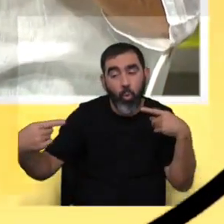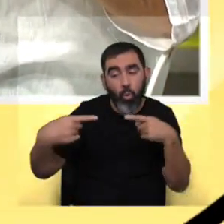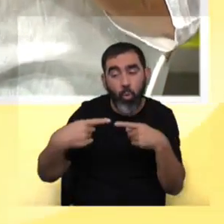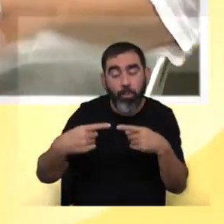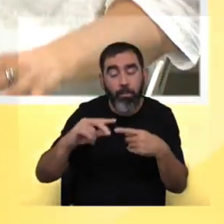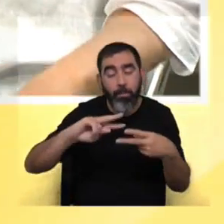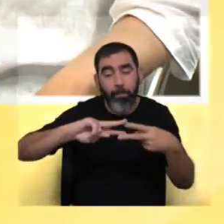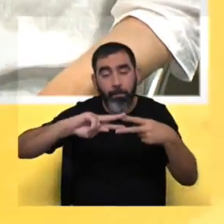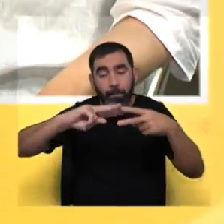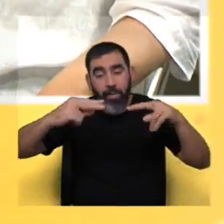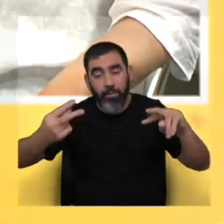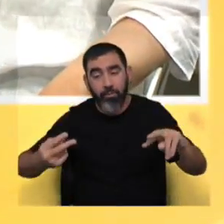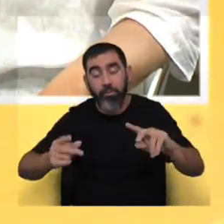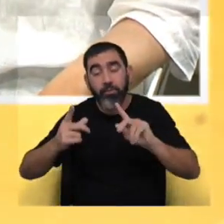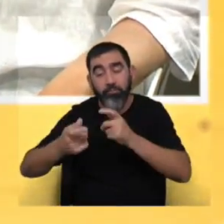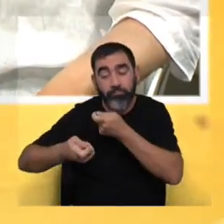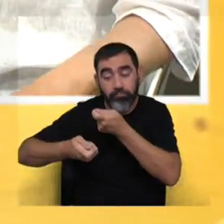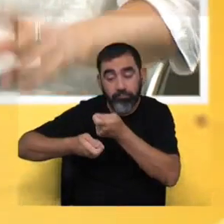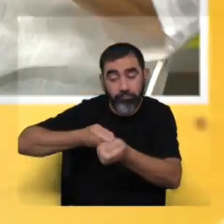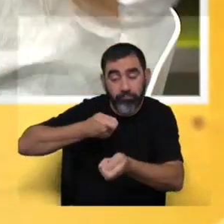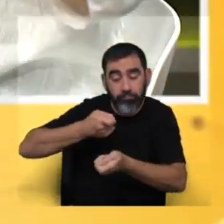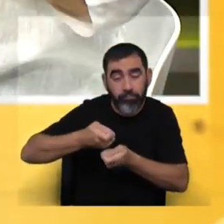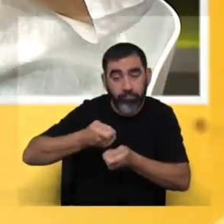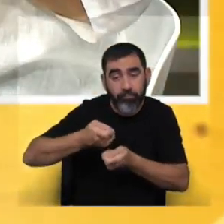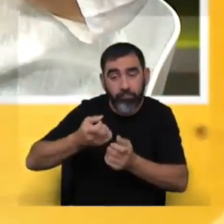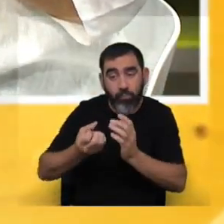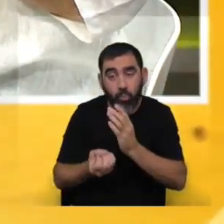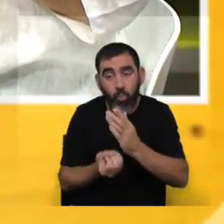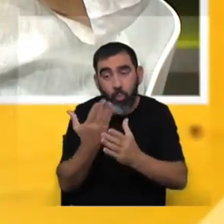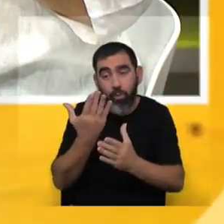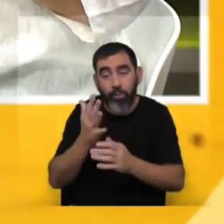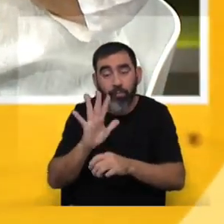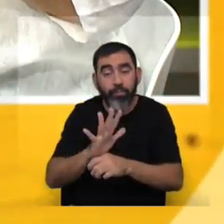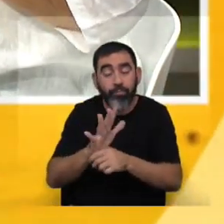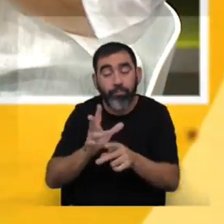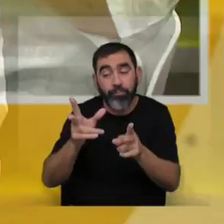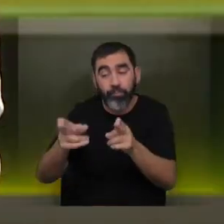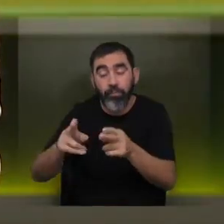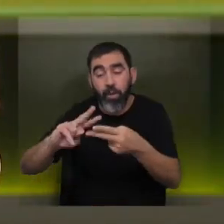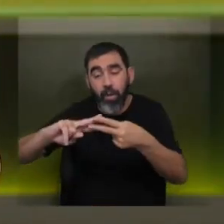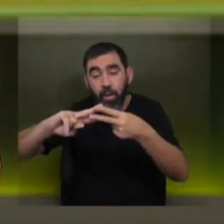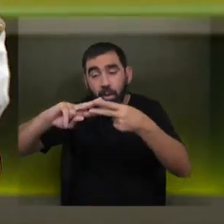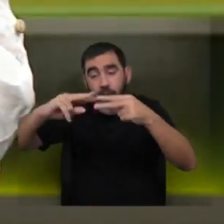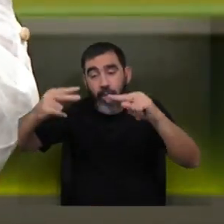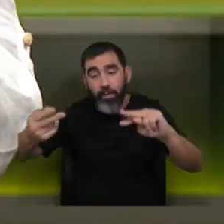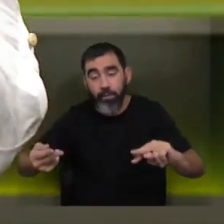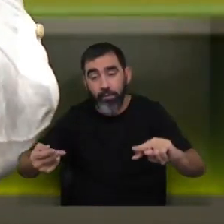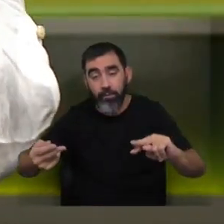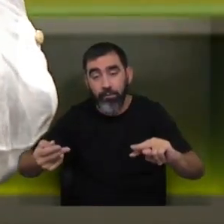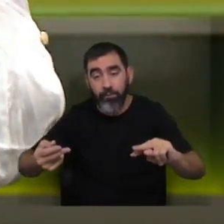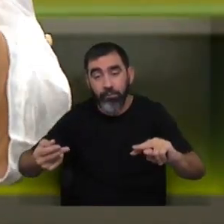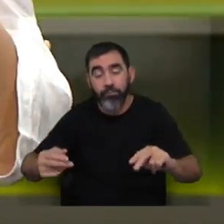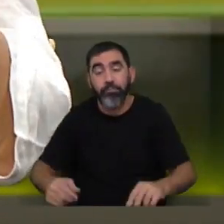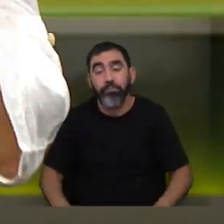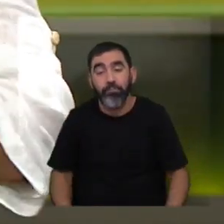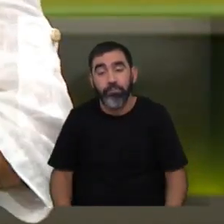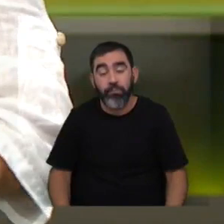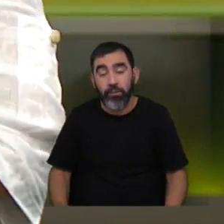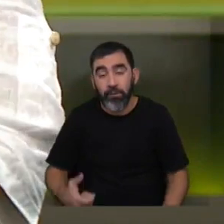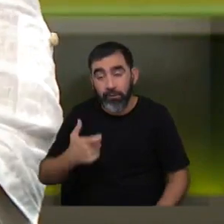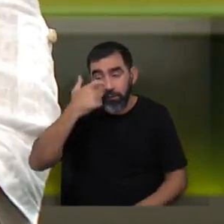vez, cuando introducimos este nuevo fragmento de ADN en un genoma, no podemos, con las